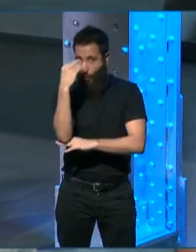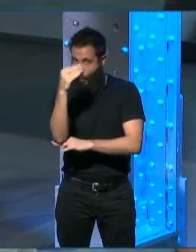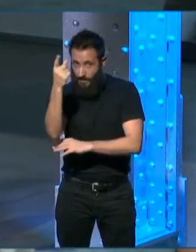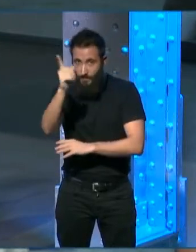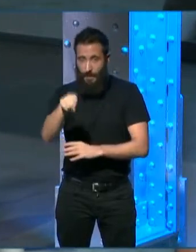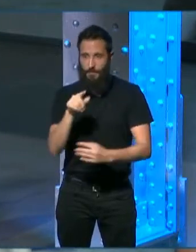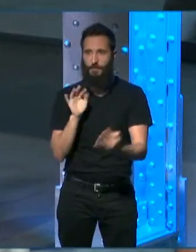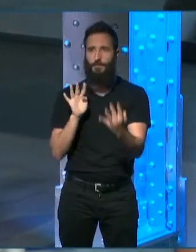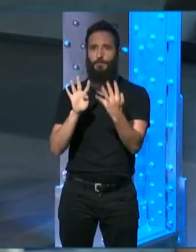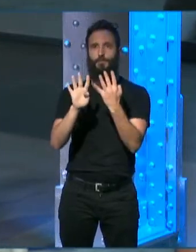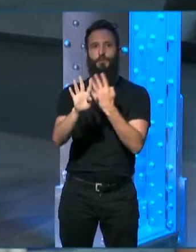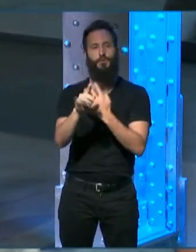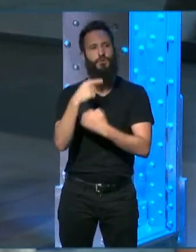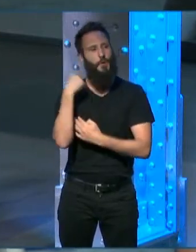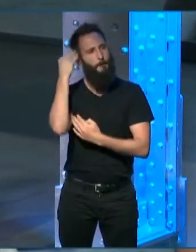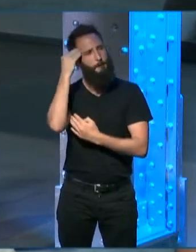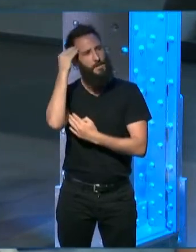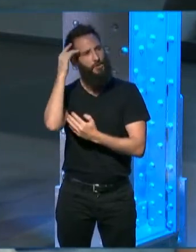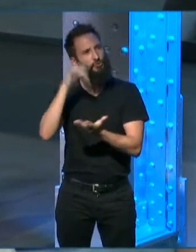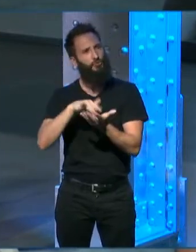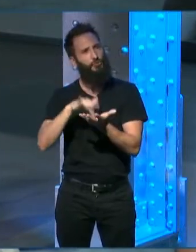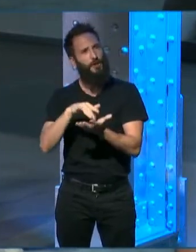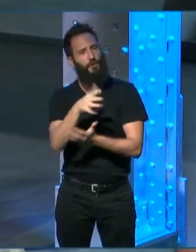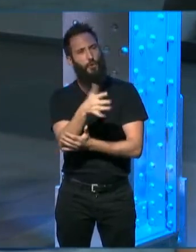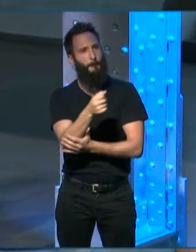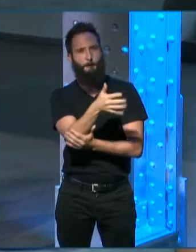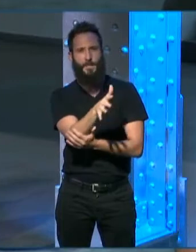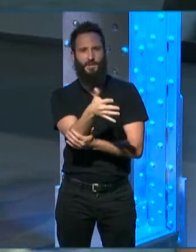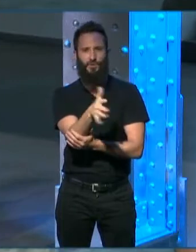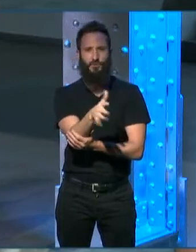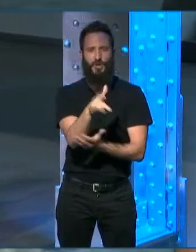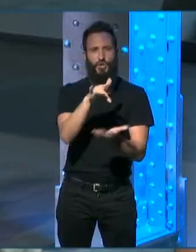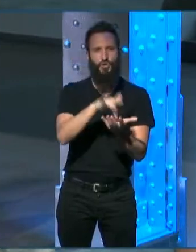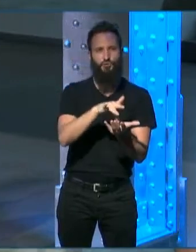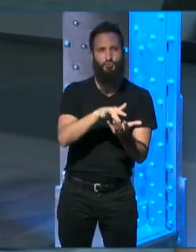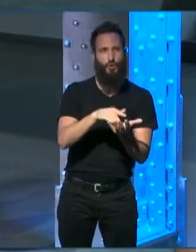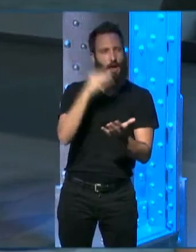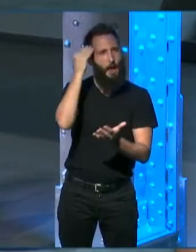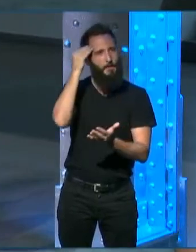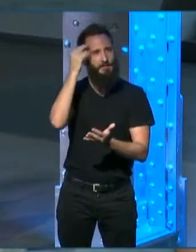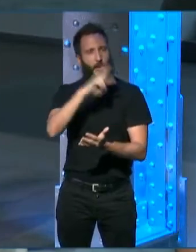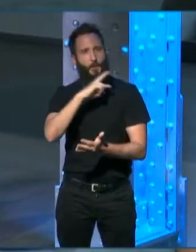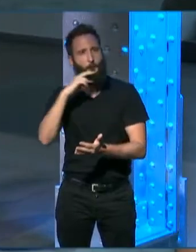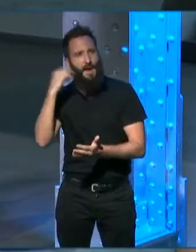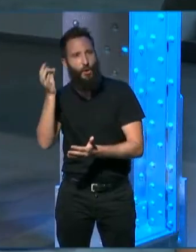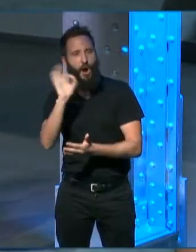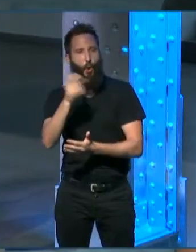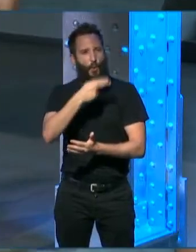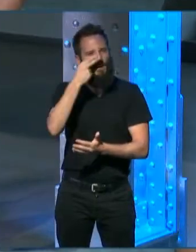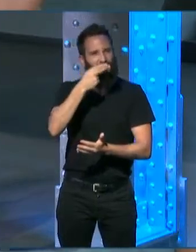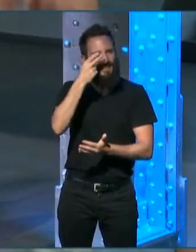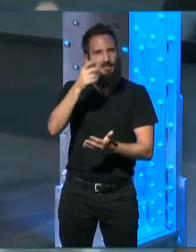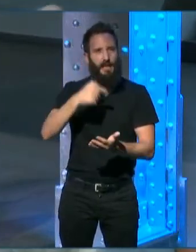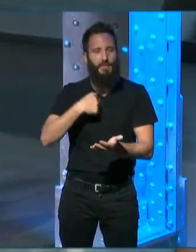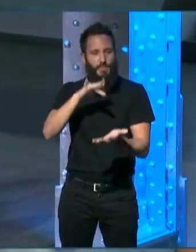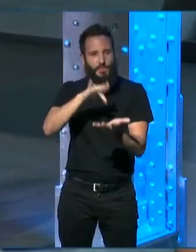digo, ¿cuánta de esta gente con la que yo me cruzo valorará, tendrá en cuenta, le interesará que yo